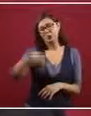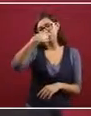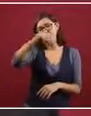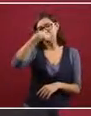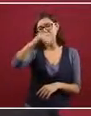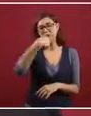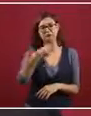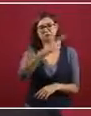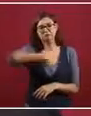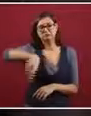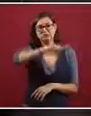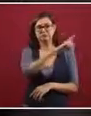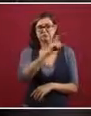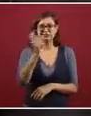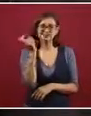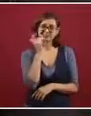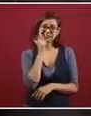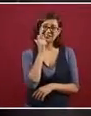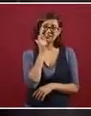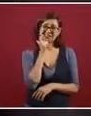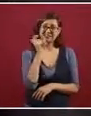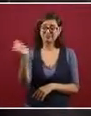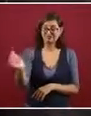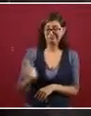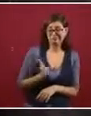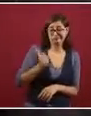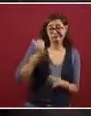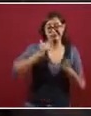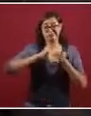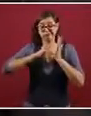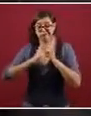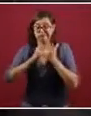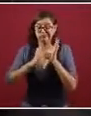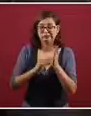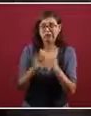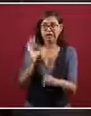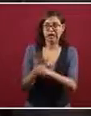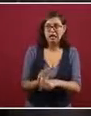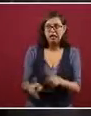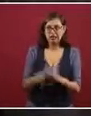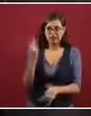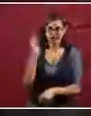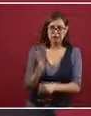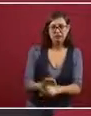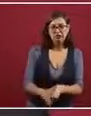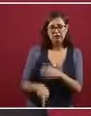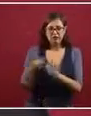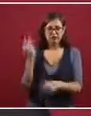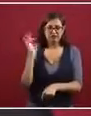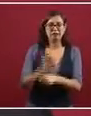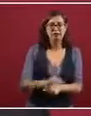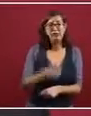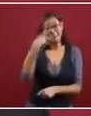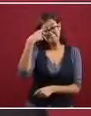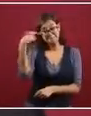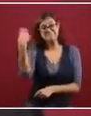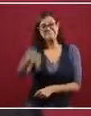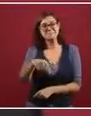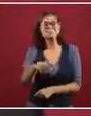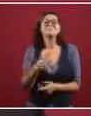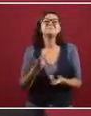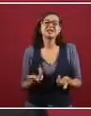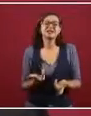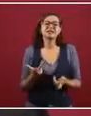mecanismos que se están utilizando para detener la obra con